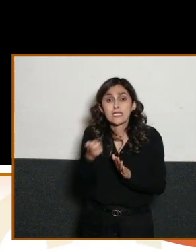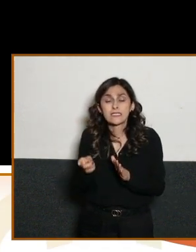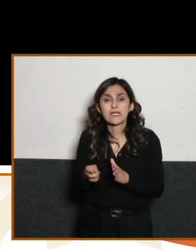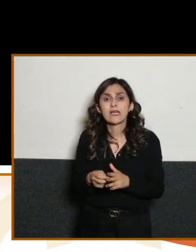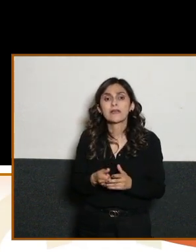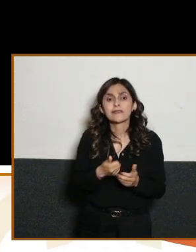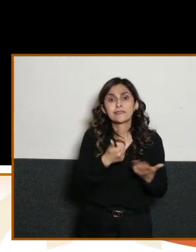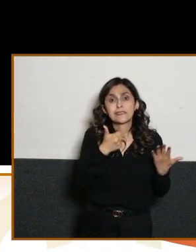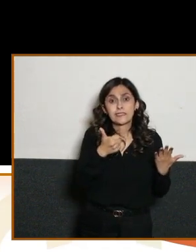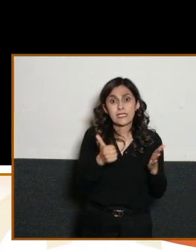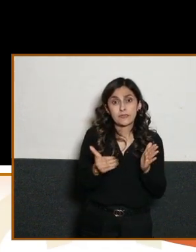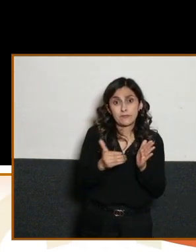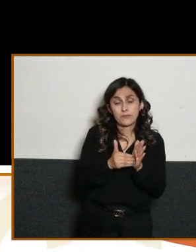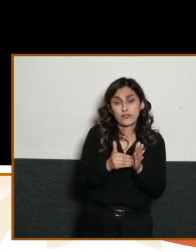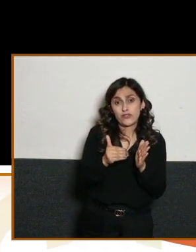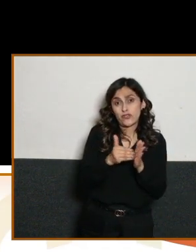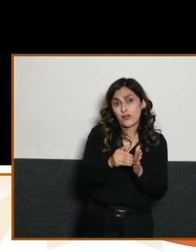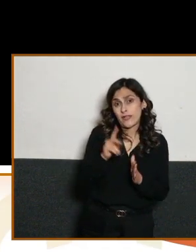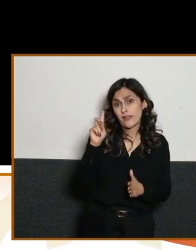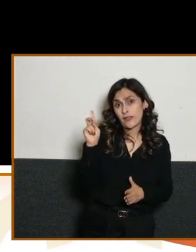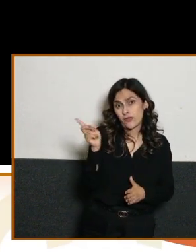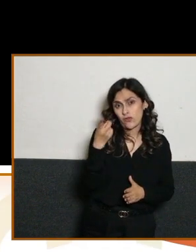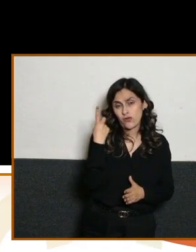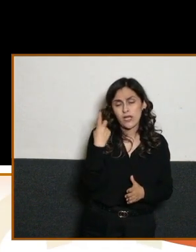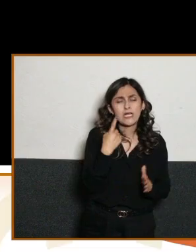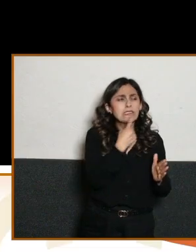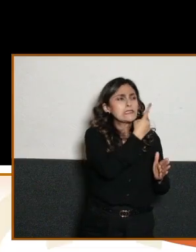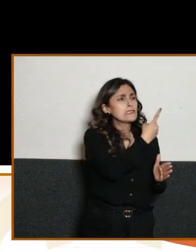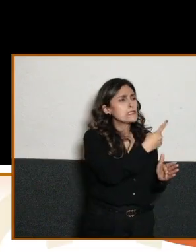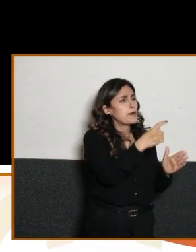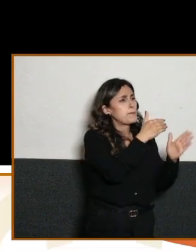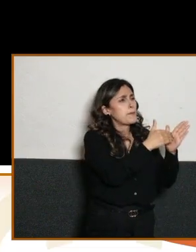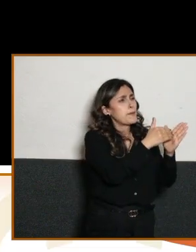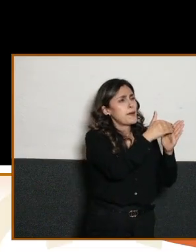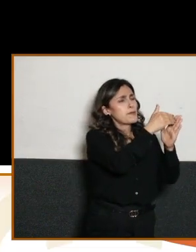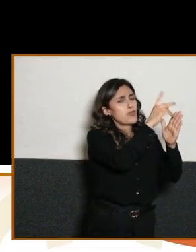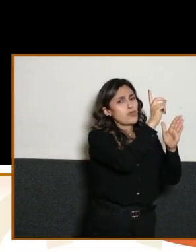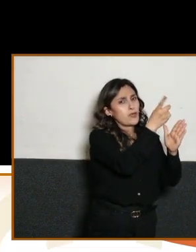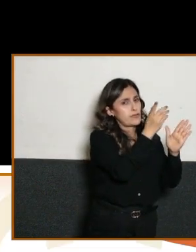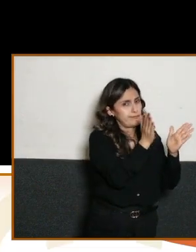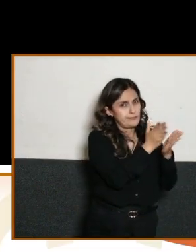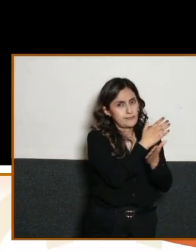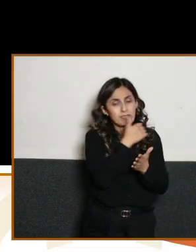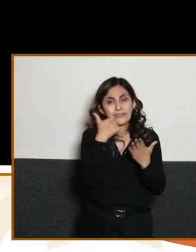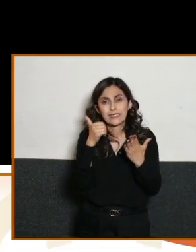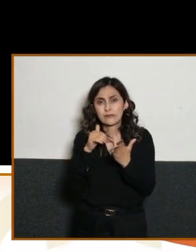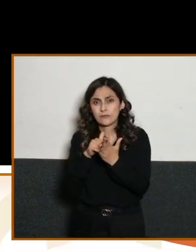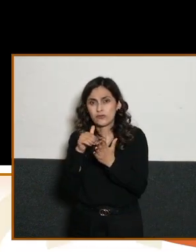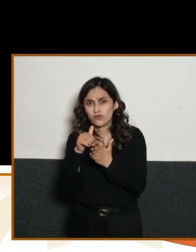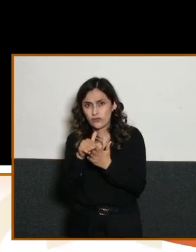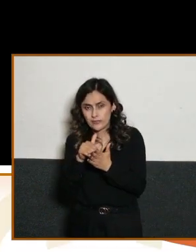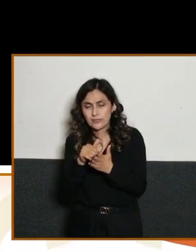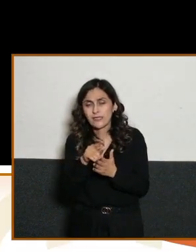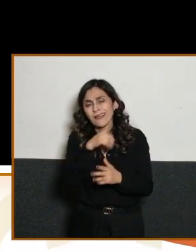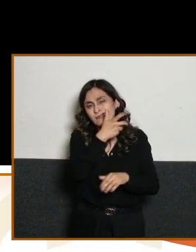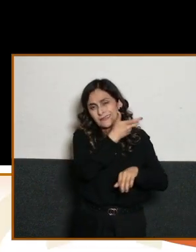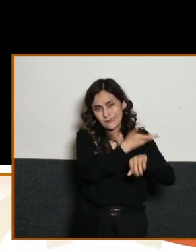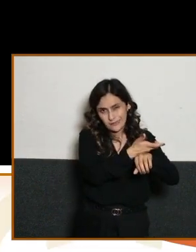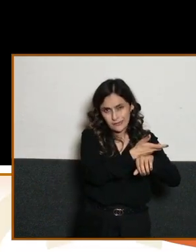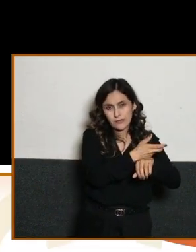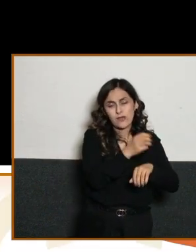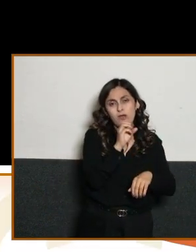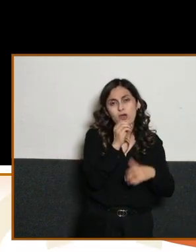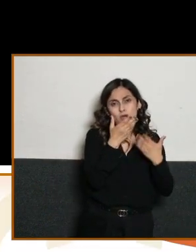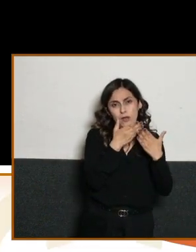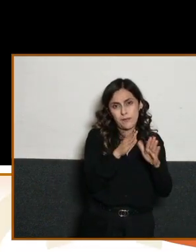$6 millones en lugar de cientos de millones de dólares, sino miles que costó a otras empresas de Estados Unidos como